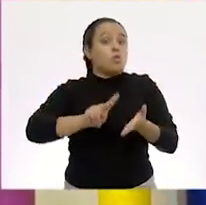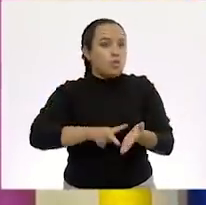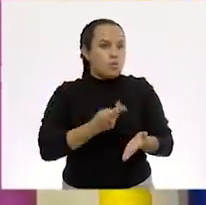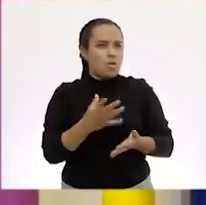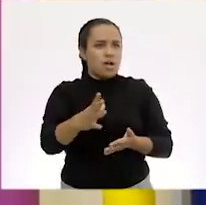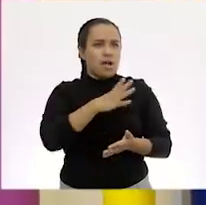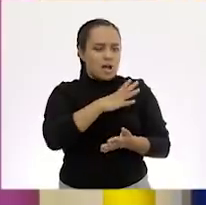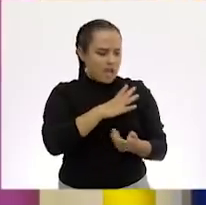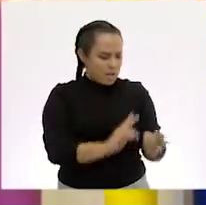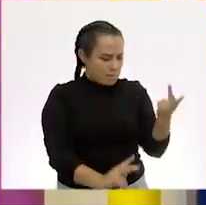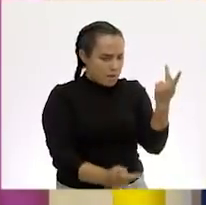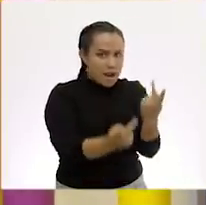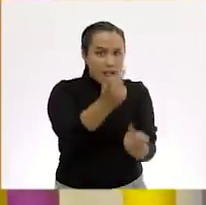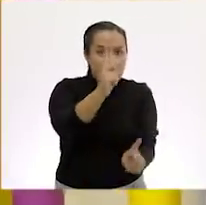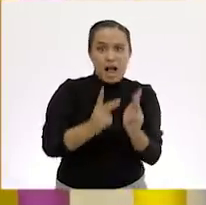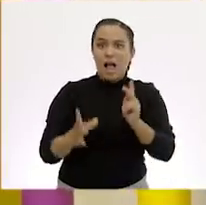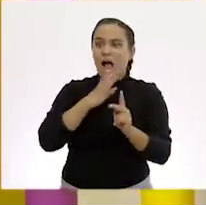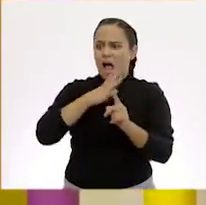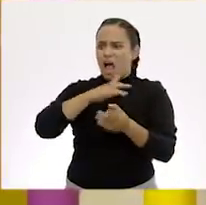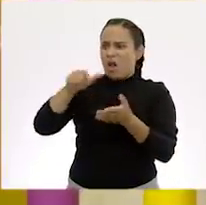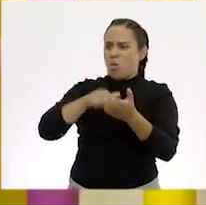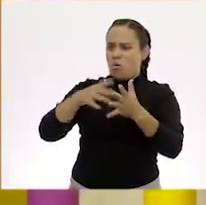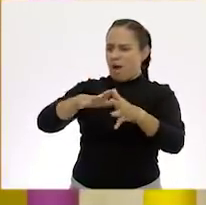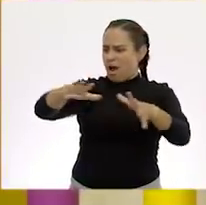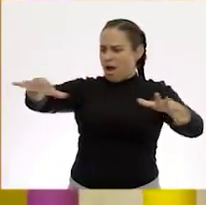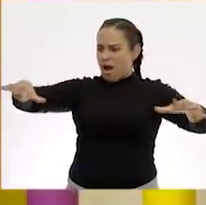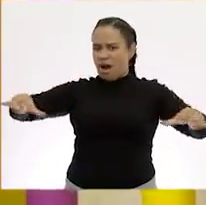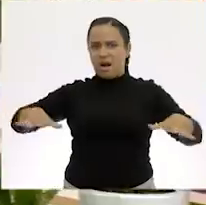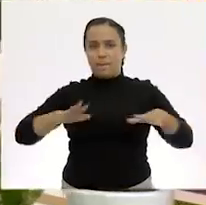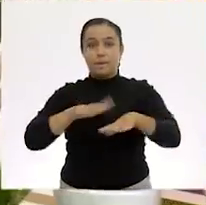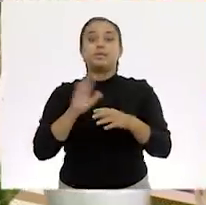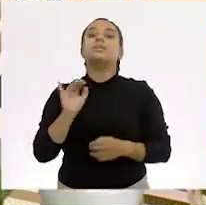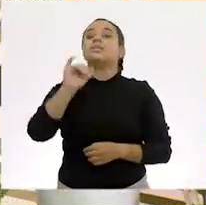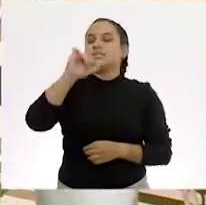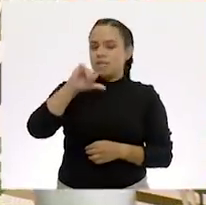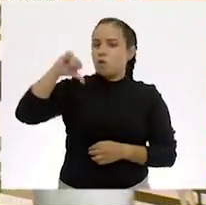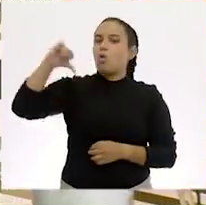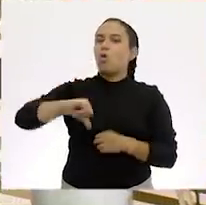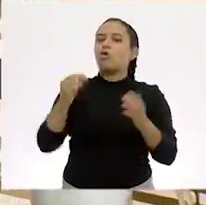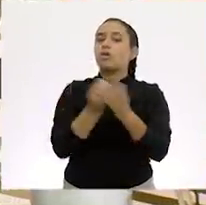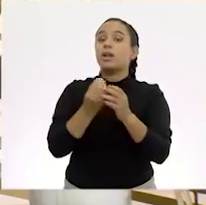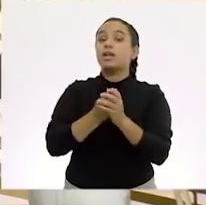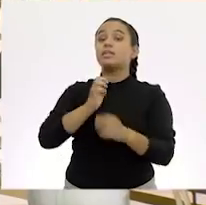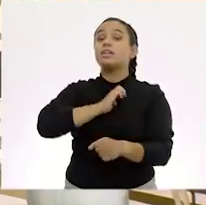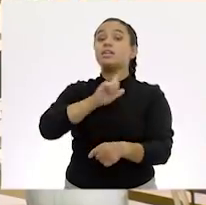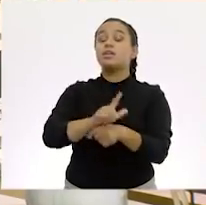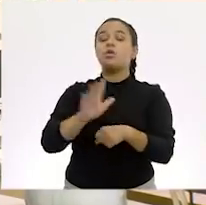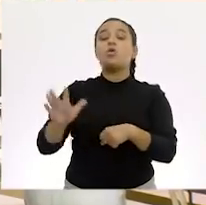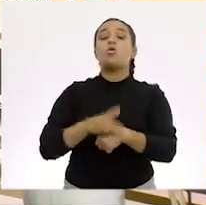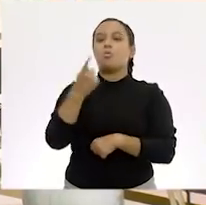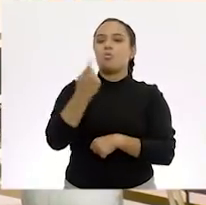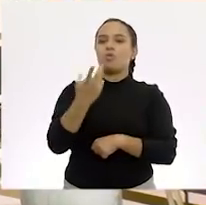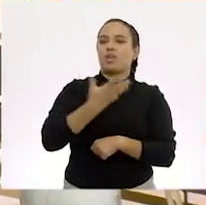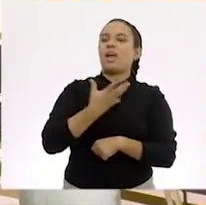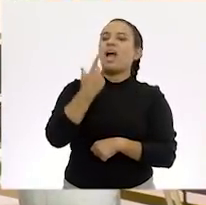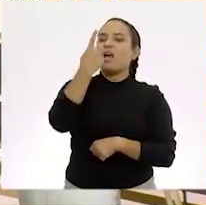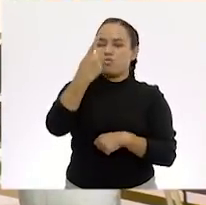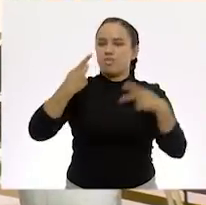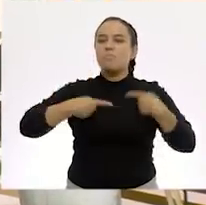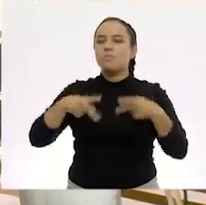tenemos las plantas, hay más espacio. Sí, y es que hoy también va a ser una clase especial porque tenemos una invitada